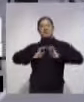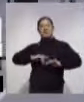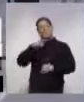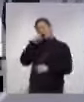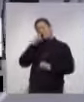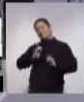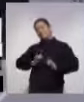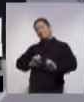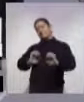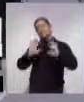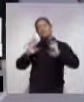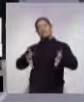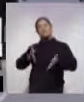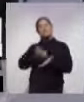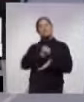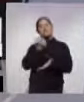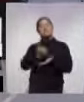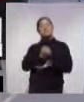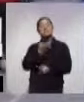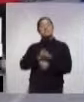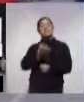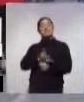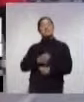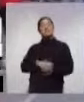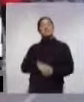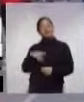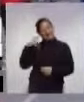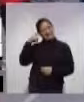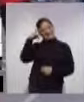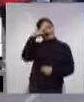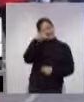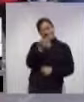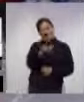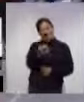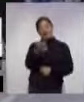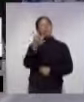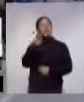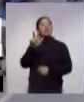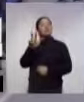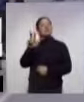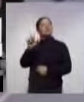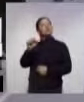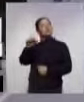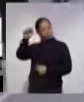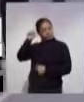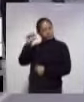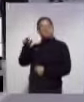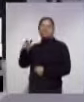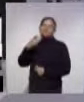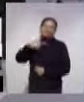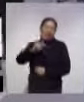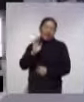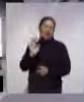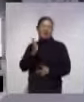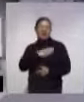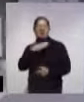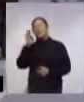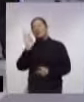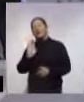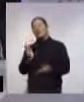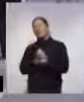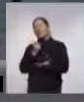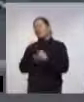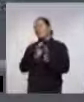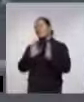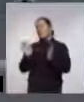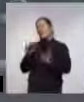por haber llegado hasta este momento. Se nos complicó un poquito, hace 8 días estuvo más tranquilo, pero bueno, creo que obtuvimos la victoria y pues